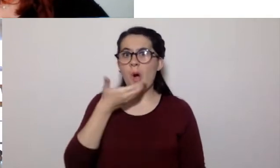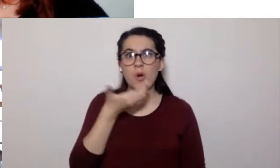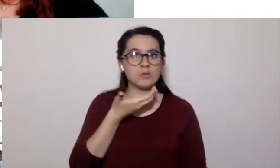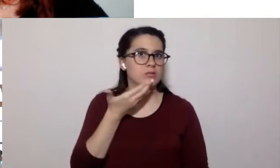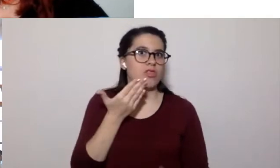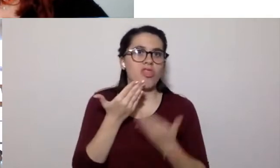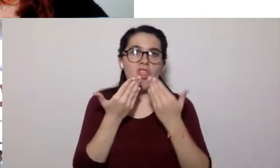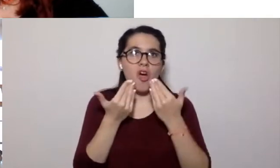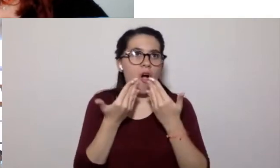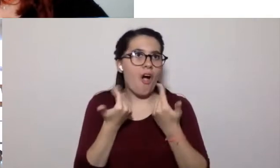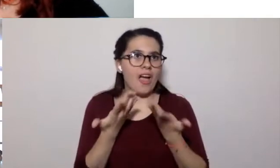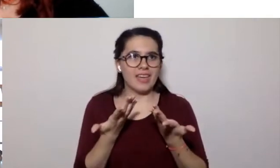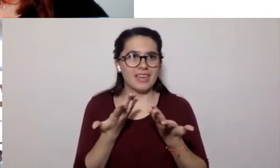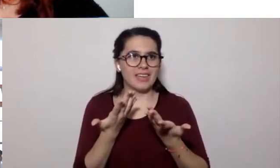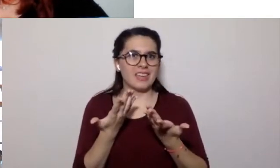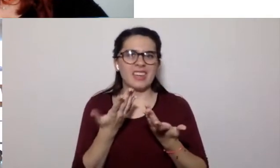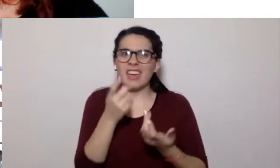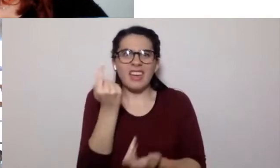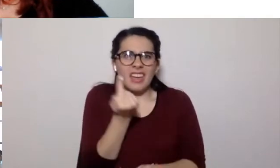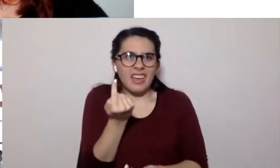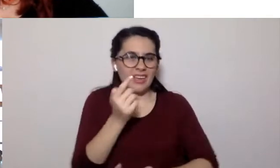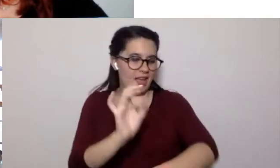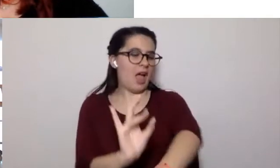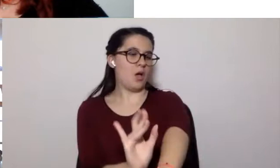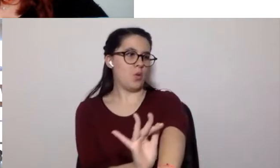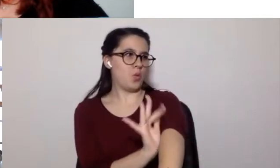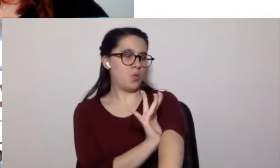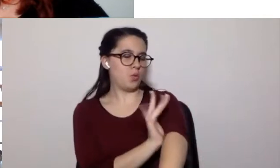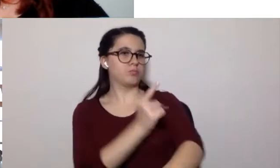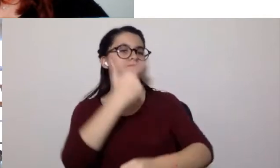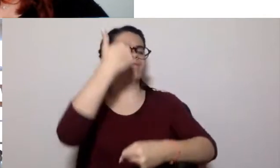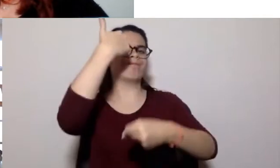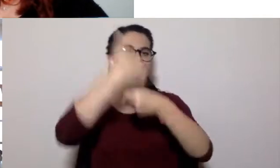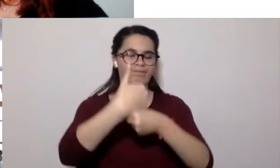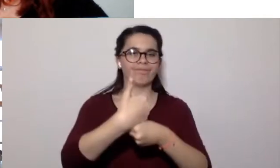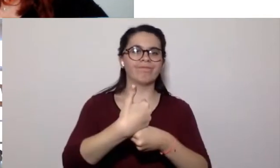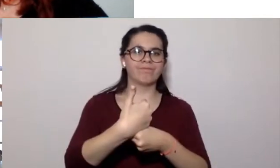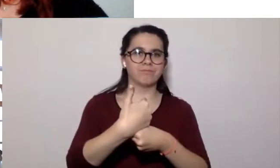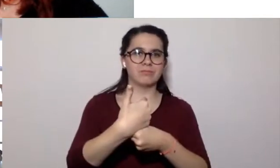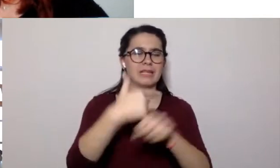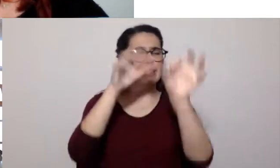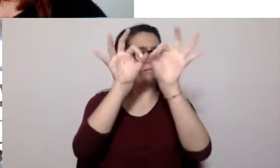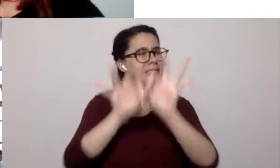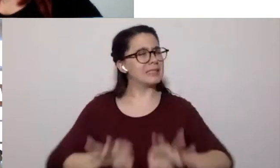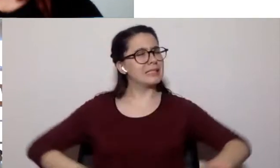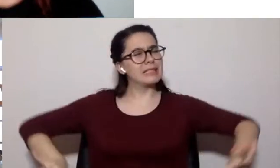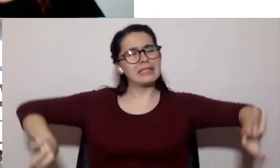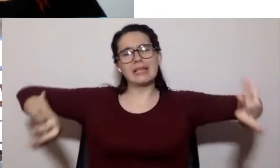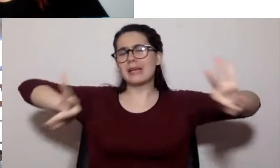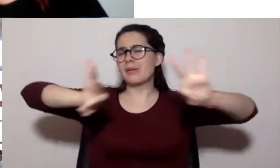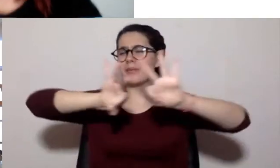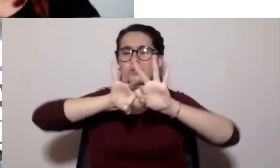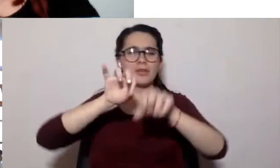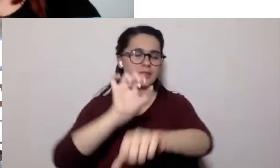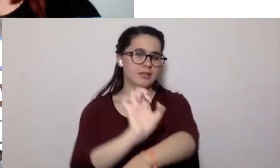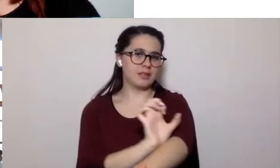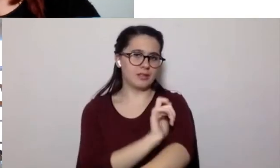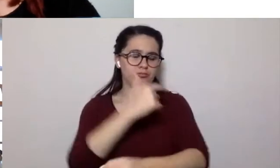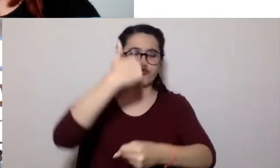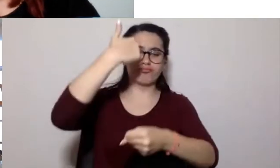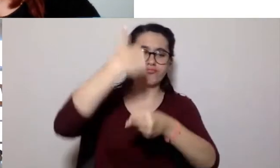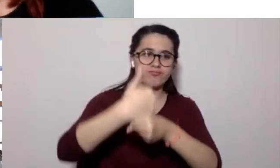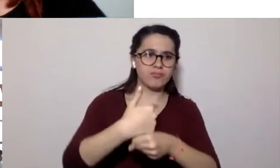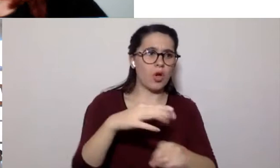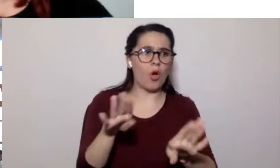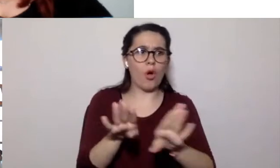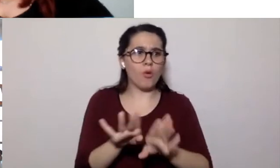nuestras emociones. Esa es la primera herramienta que tenemos que utilizar para saber,